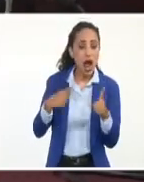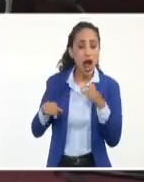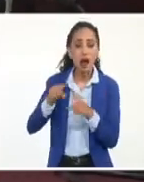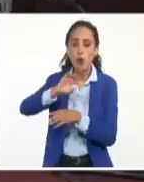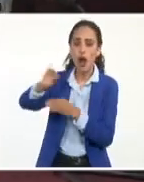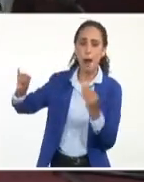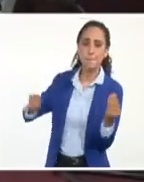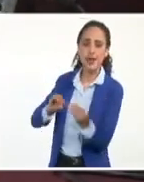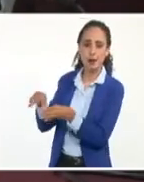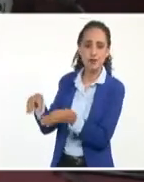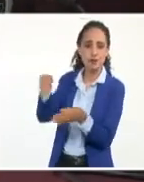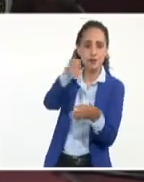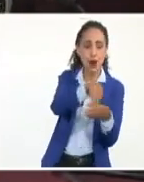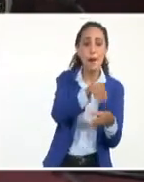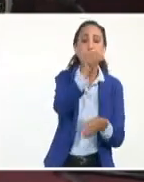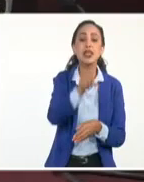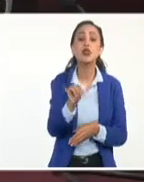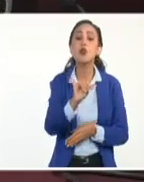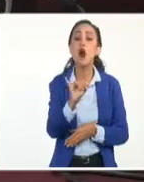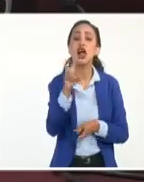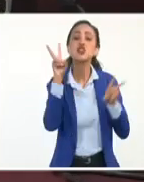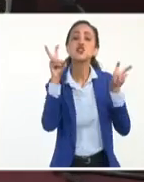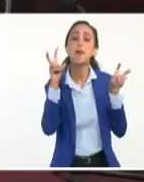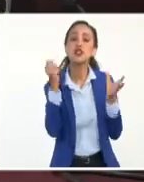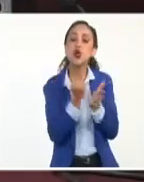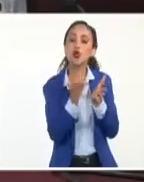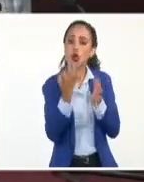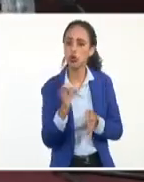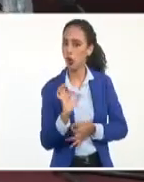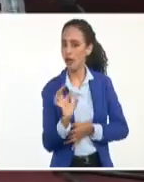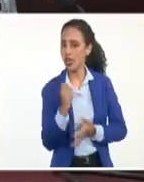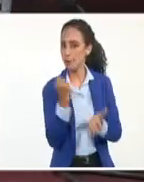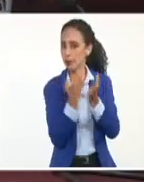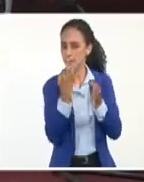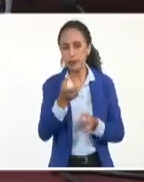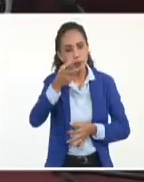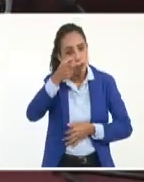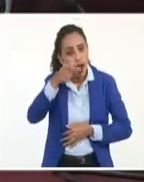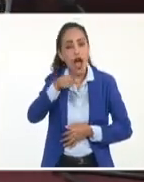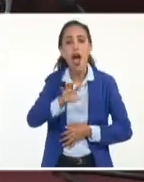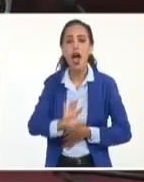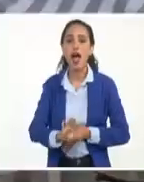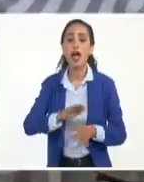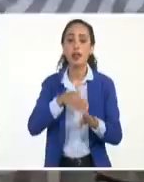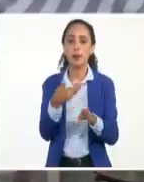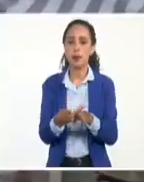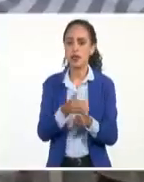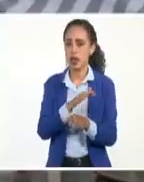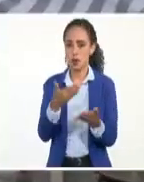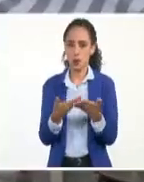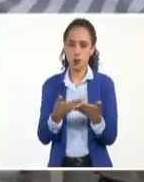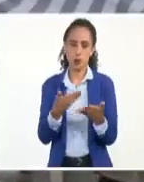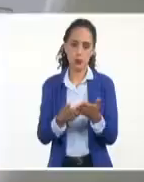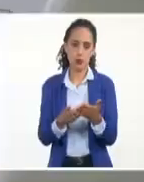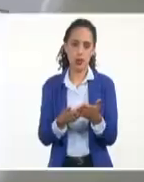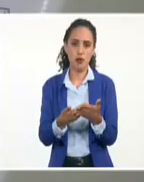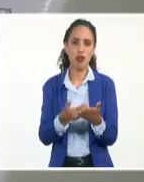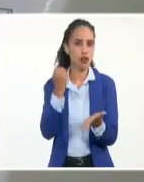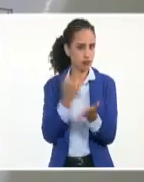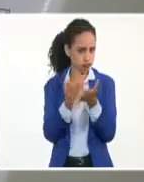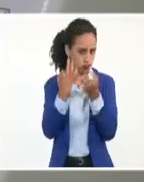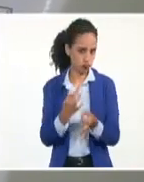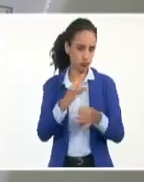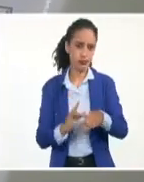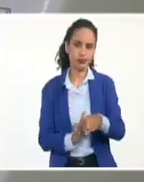sospechoso, al cual se le hace test de antígeno y se sigue el mismo procedimiento que comenté con anterioridad. Ante la elevada transmisión del